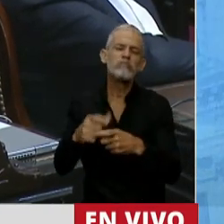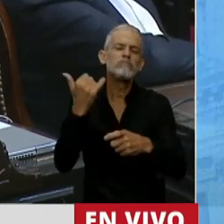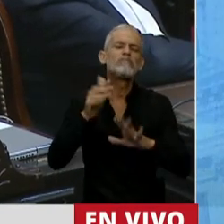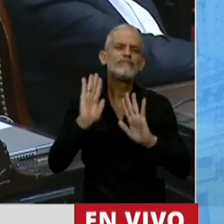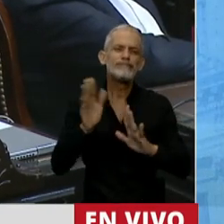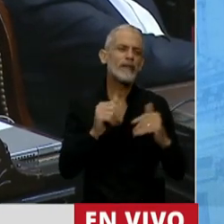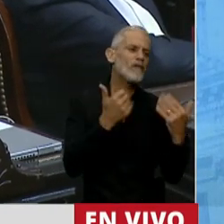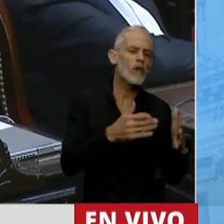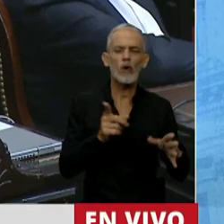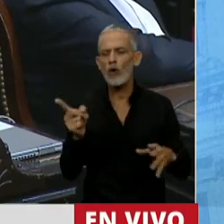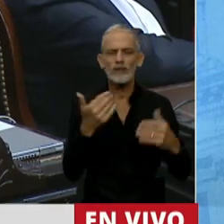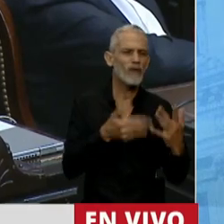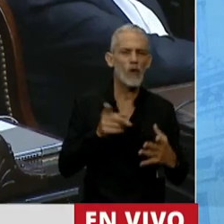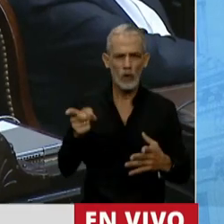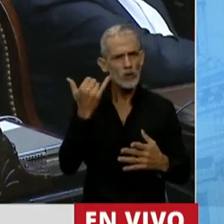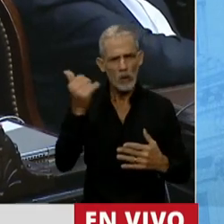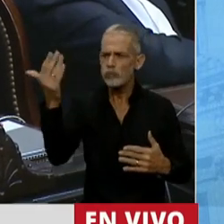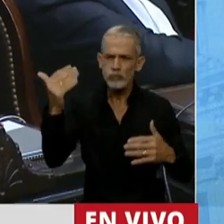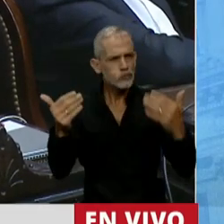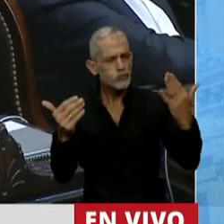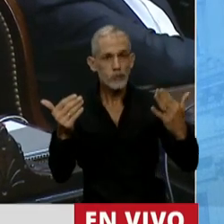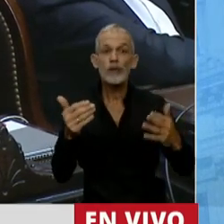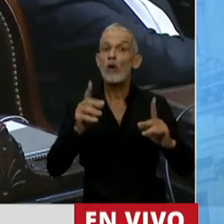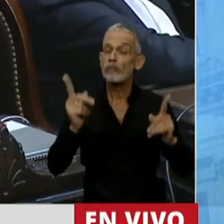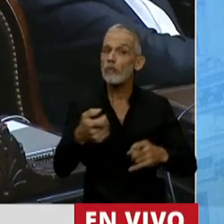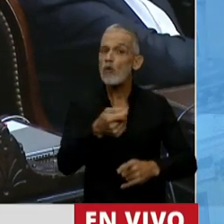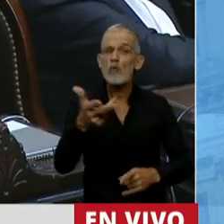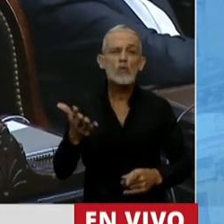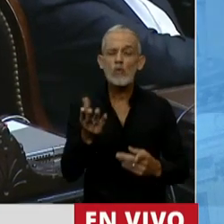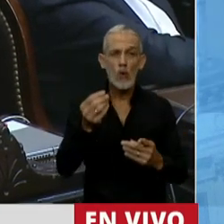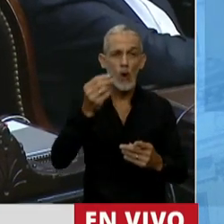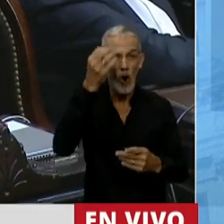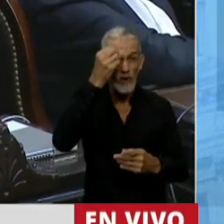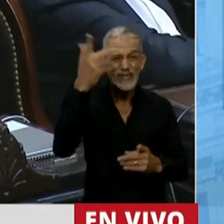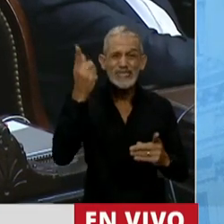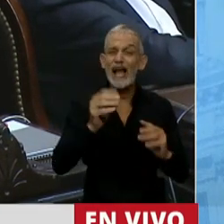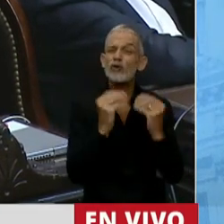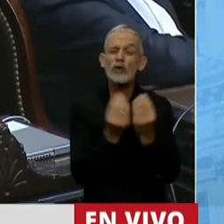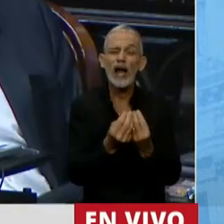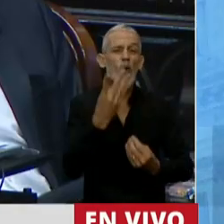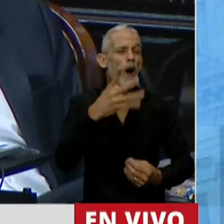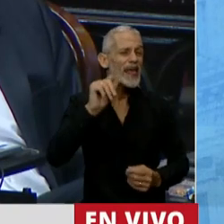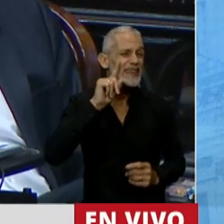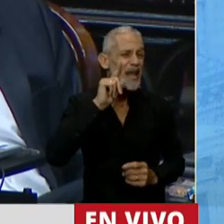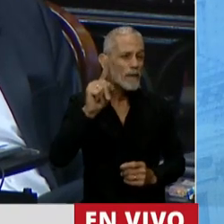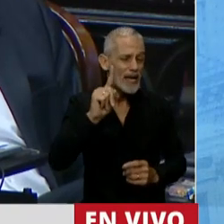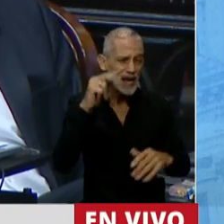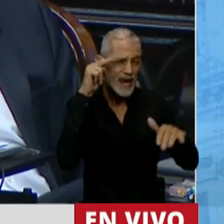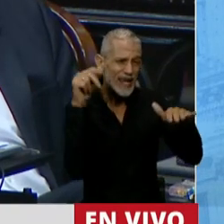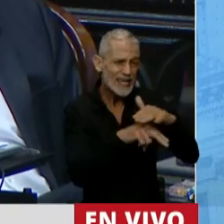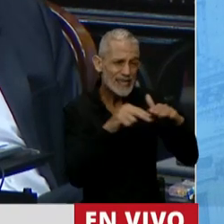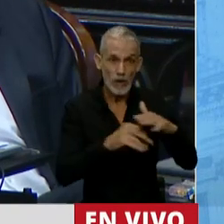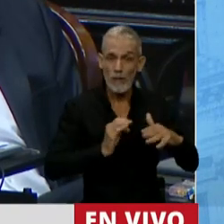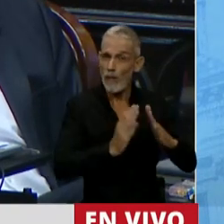de un lado o del otro. Pero las estadísticas oficiales hablan de más de 40.000 internaciones por año